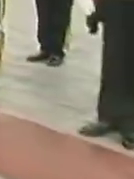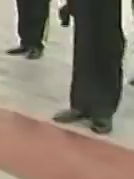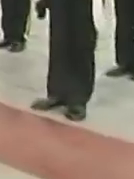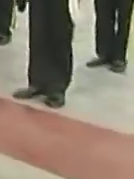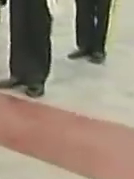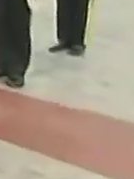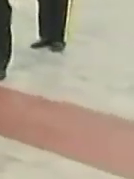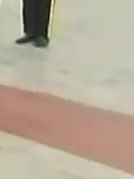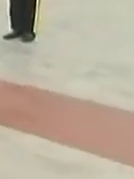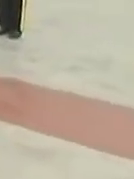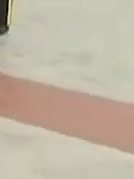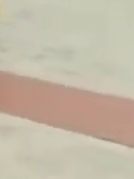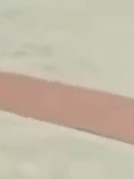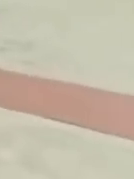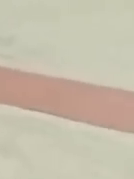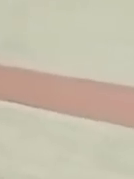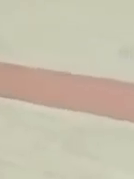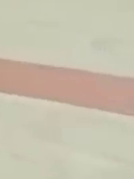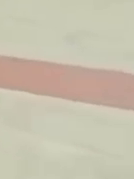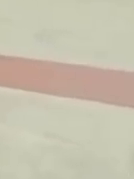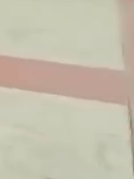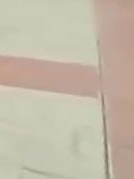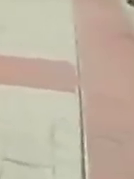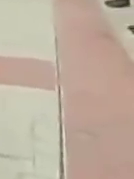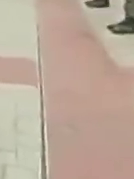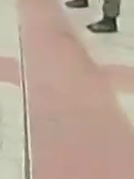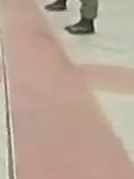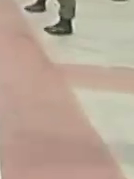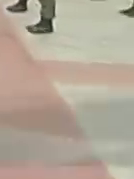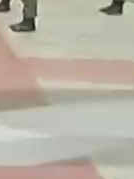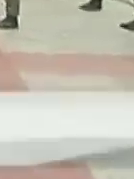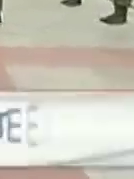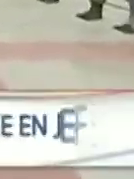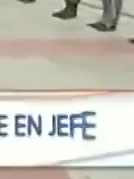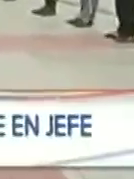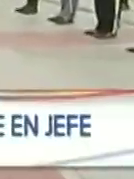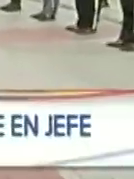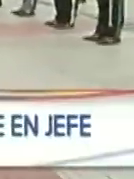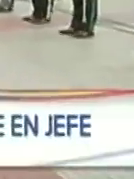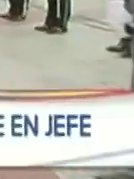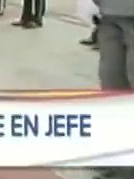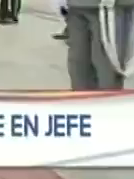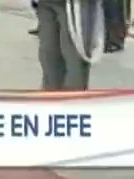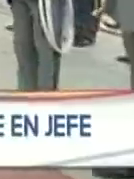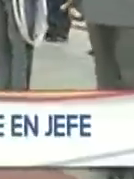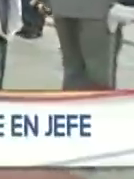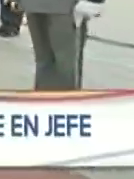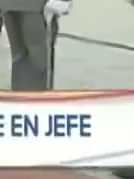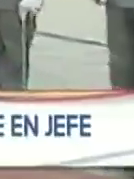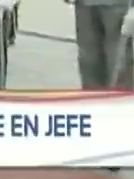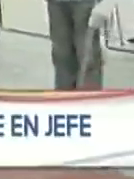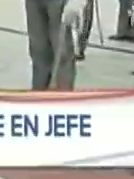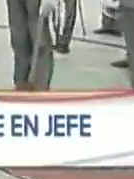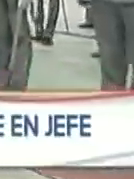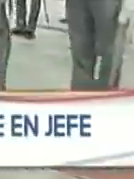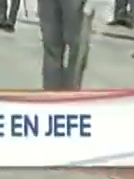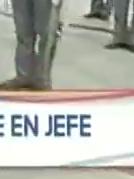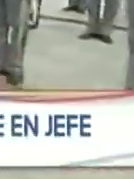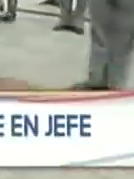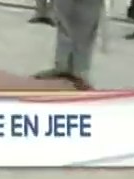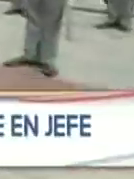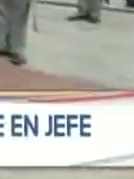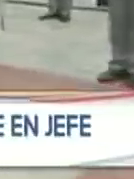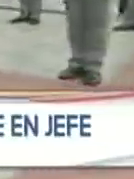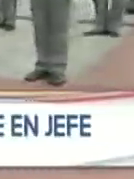fuerza armada nacional bolivariana socialista patriótica bolivariana chavista